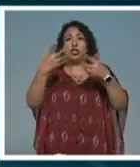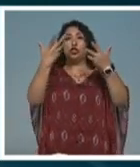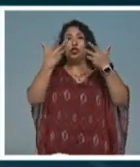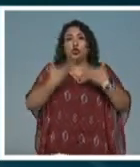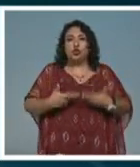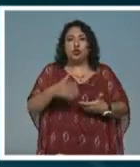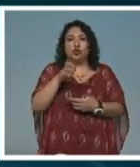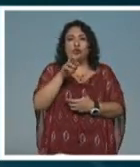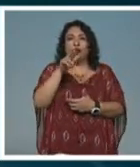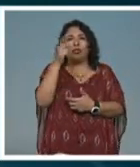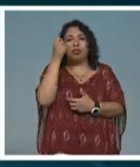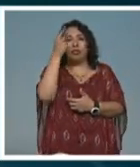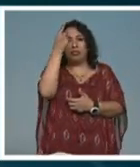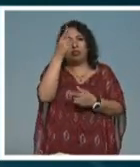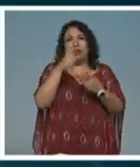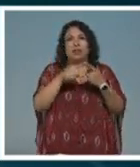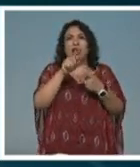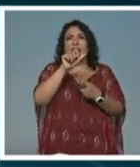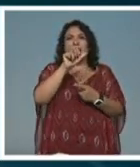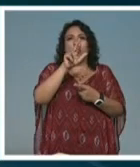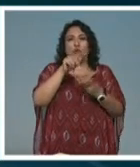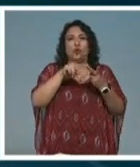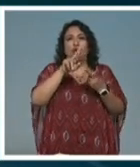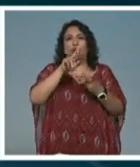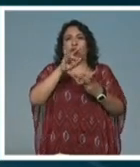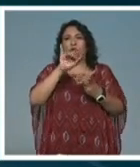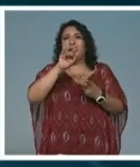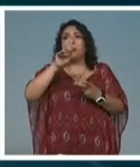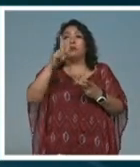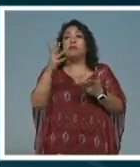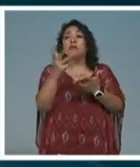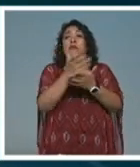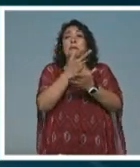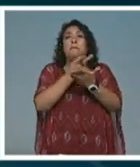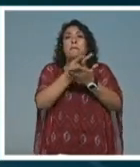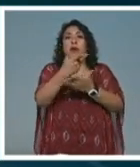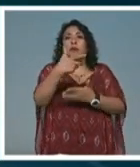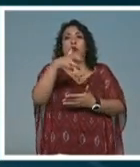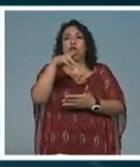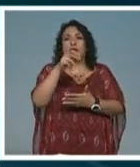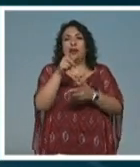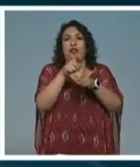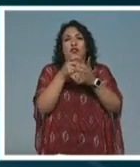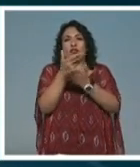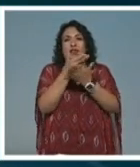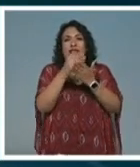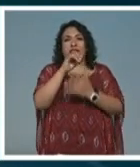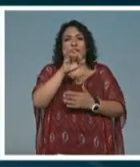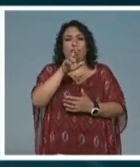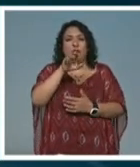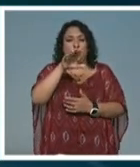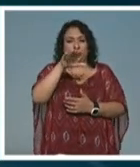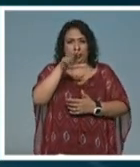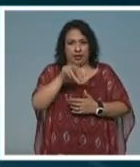Frankelda, creada por Arturo y Roy Ambriz, se convirtió en la gran vencedora de los premios Quirino de la animación